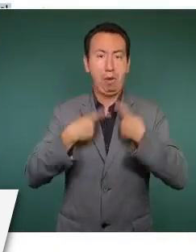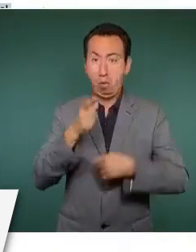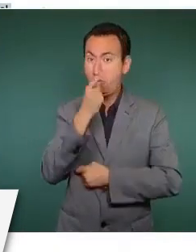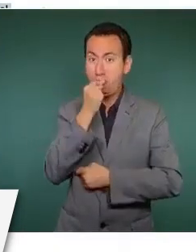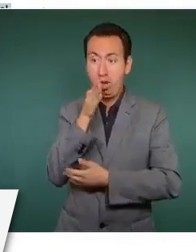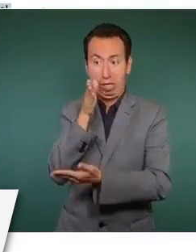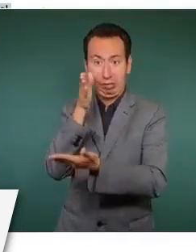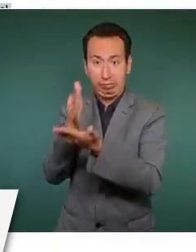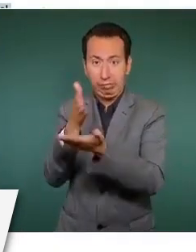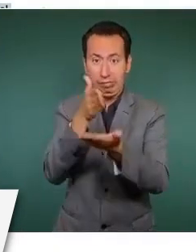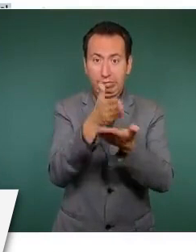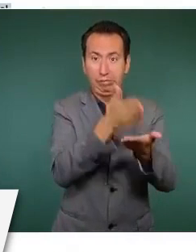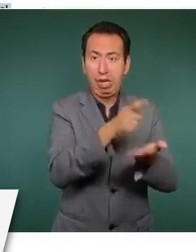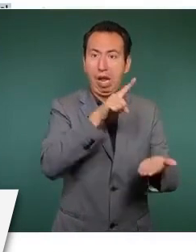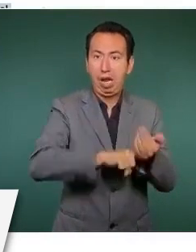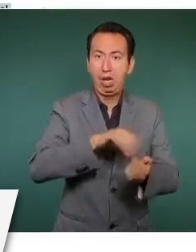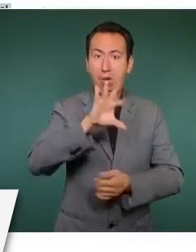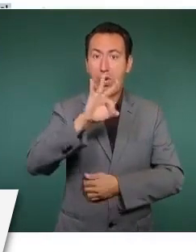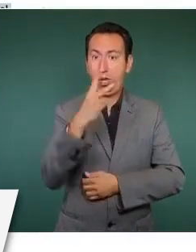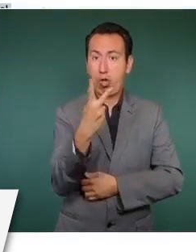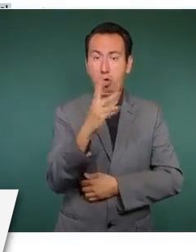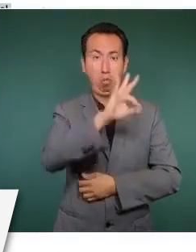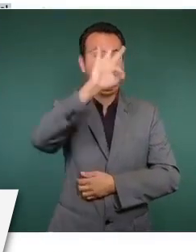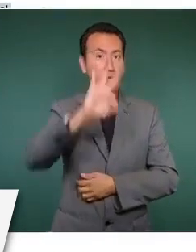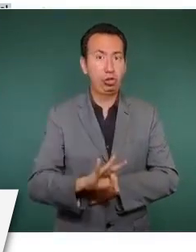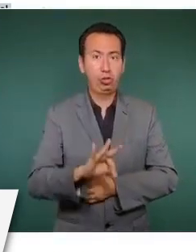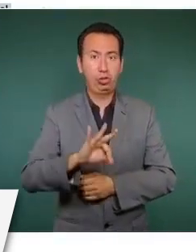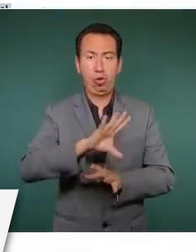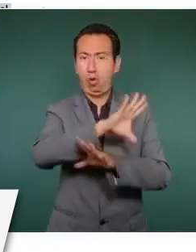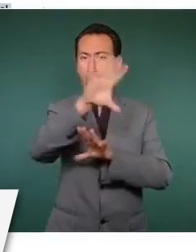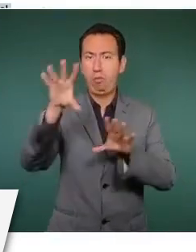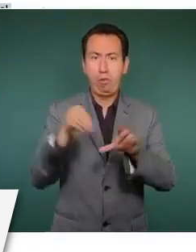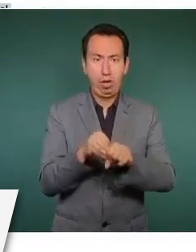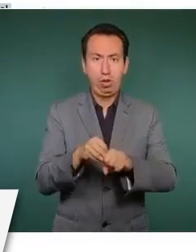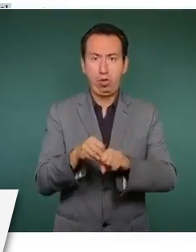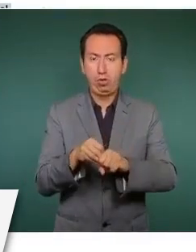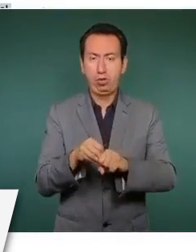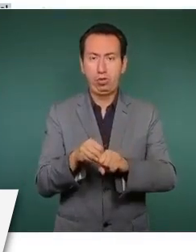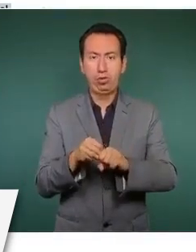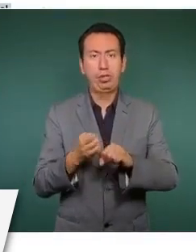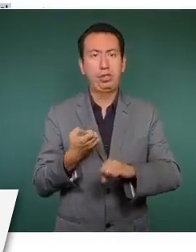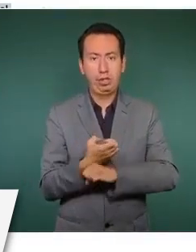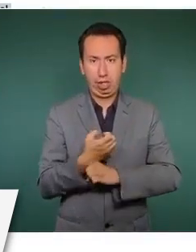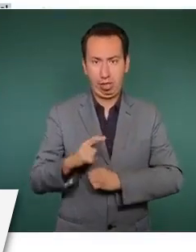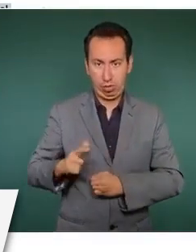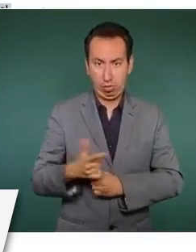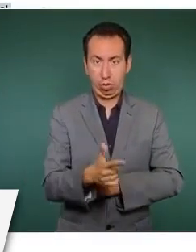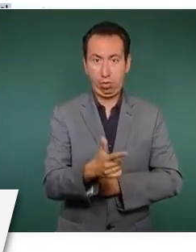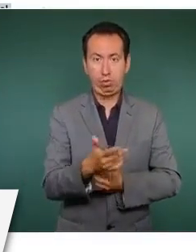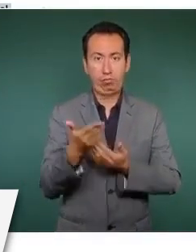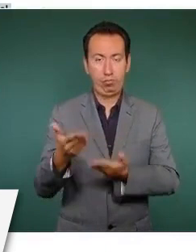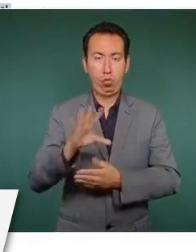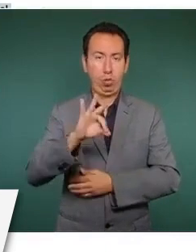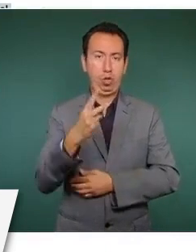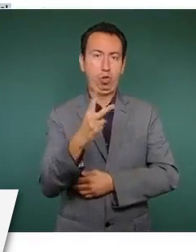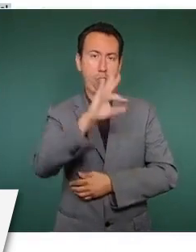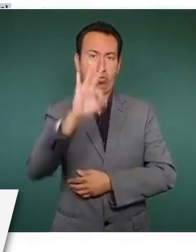3 municipios son el 42% de la fuerza que se tiene a nivel del Estado